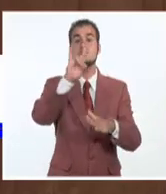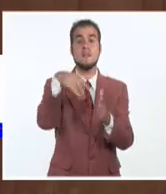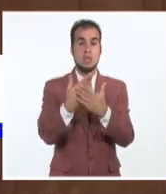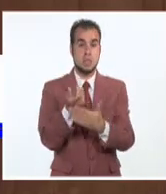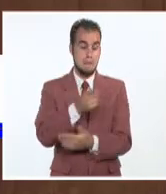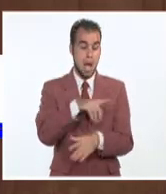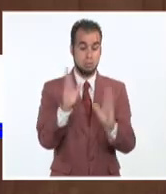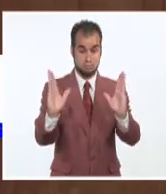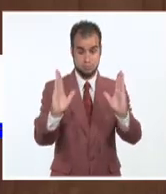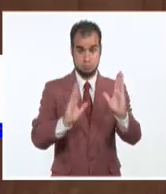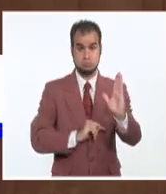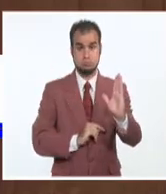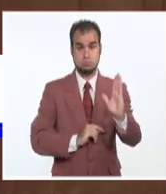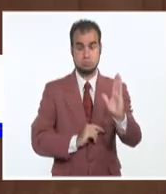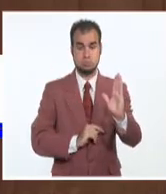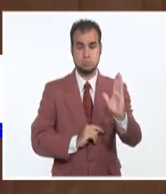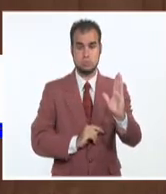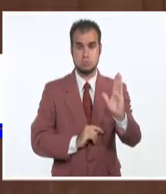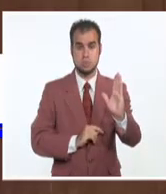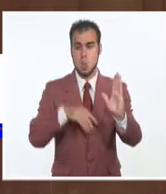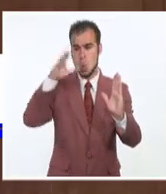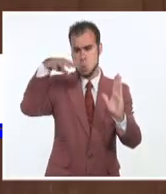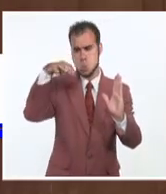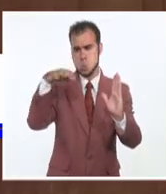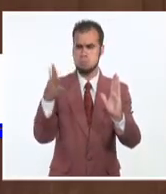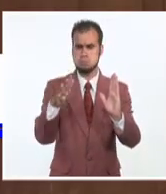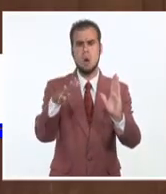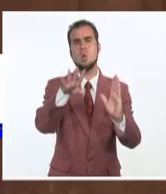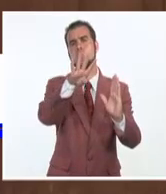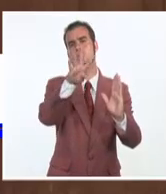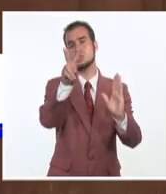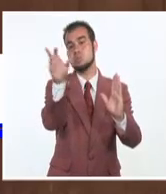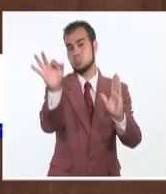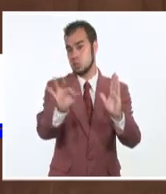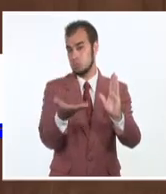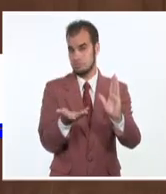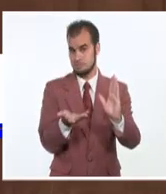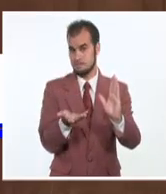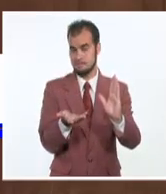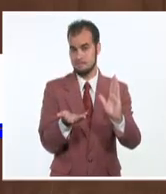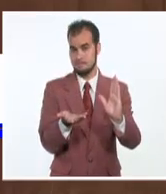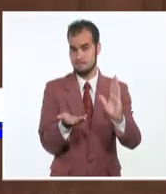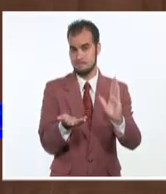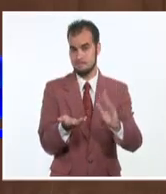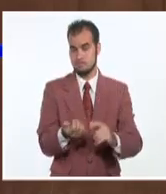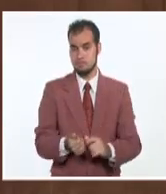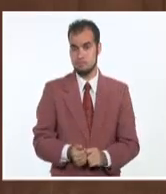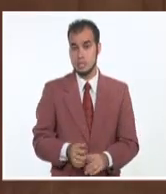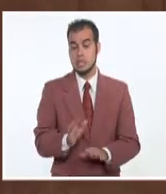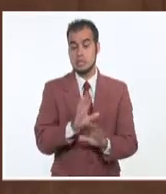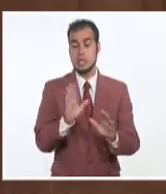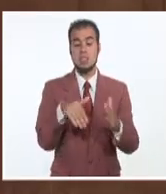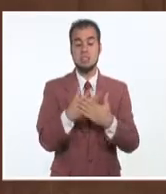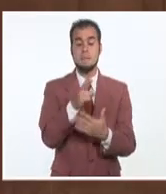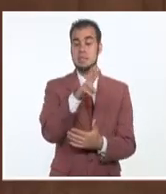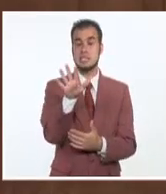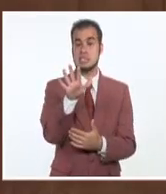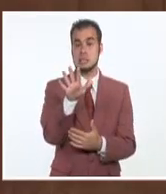lo que había planteado el Instituto de Meteorología, ha caído el 42%. Pero no obstante, ya día 25 estamos